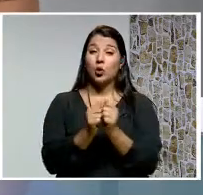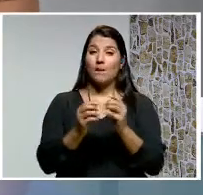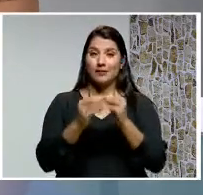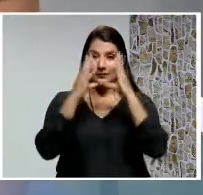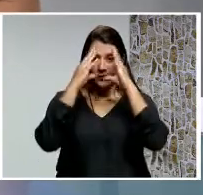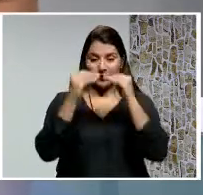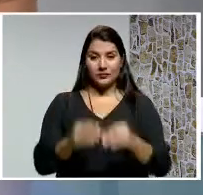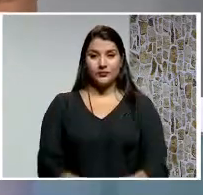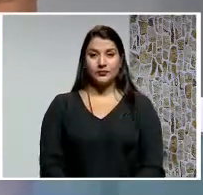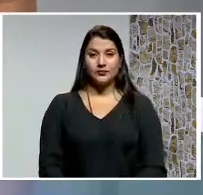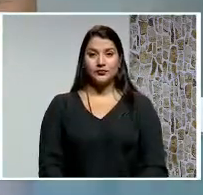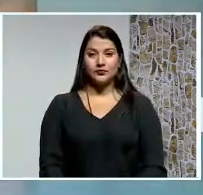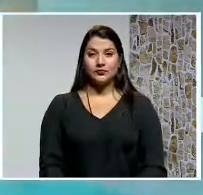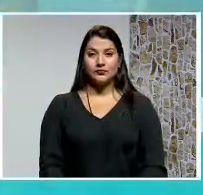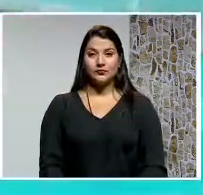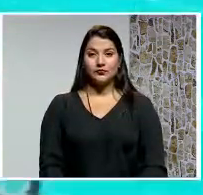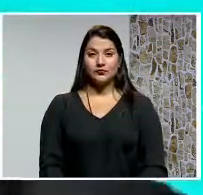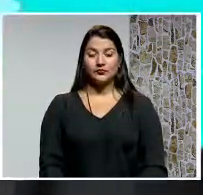información.